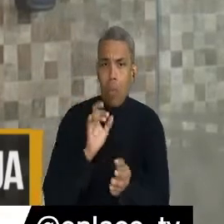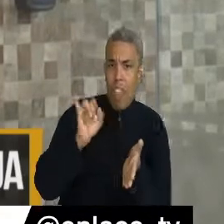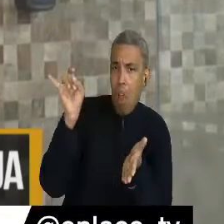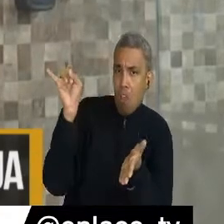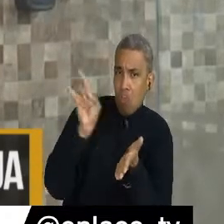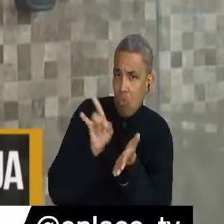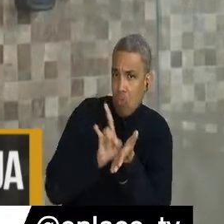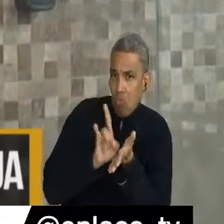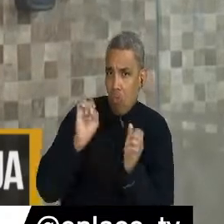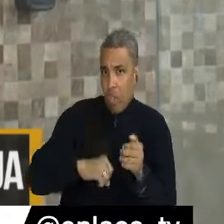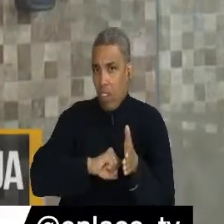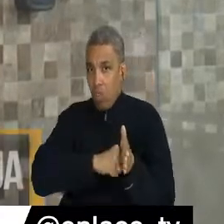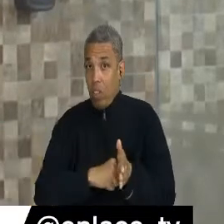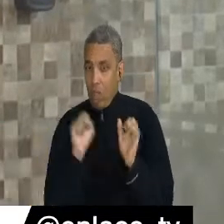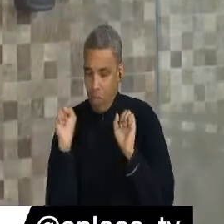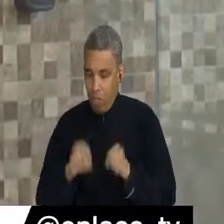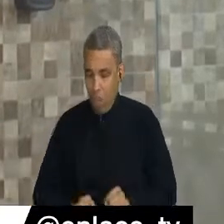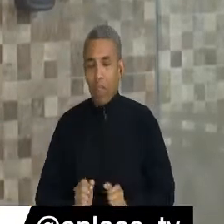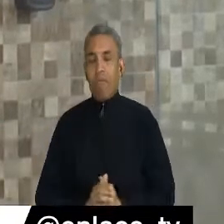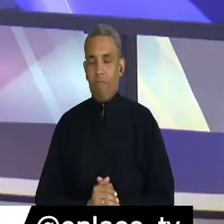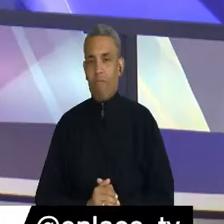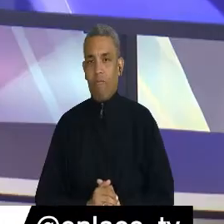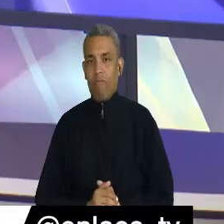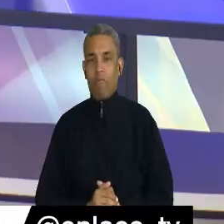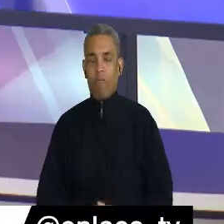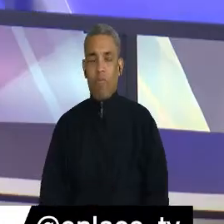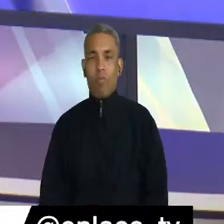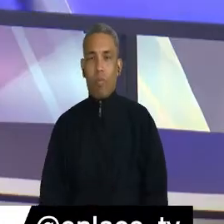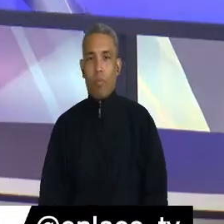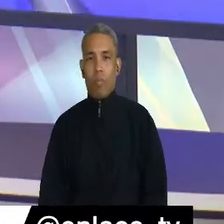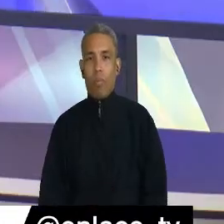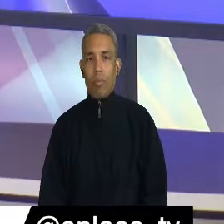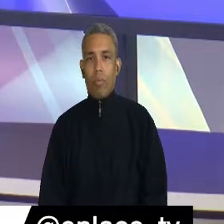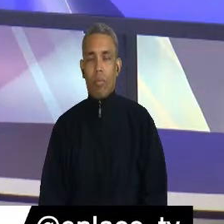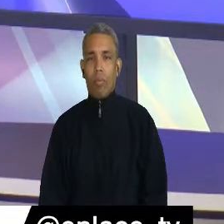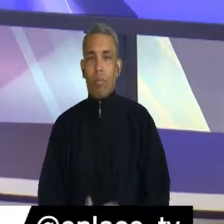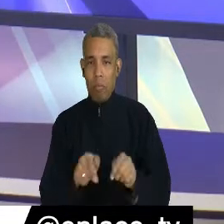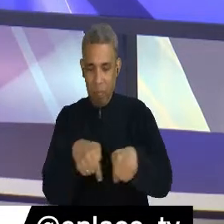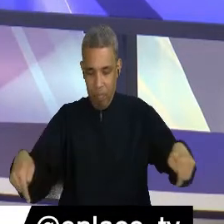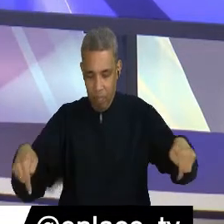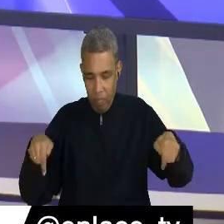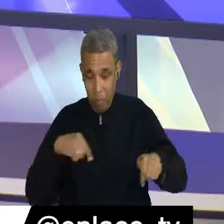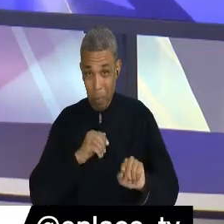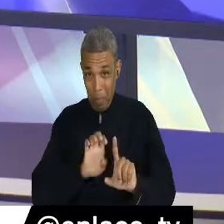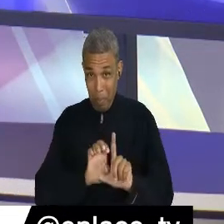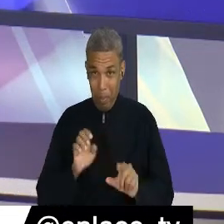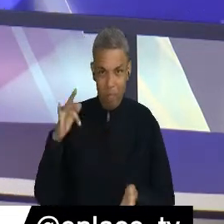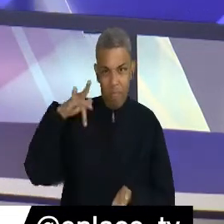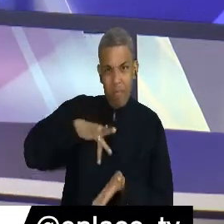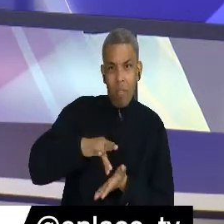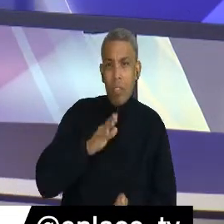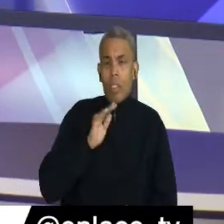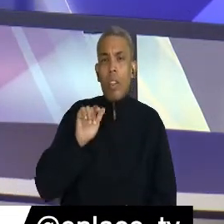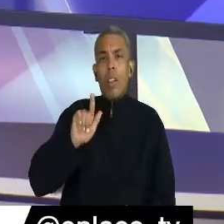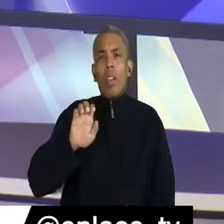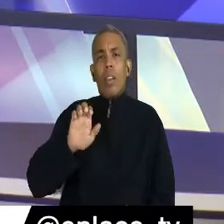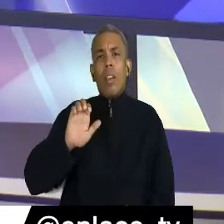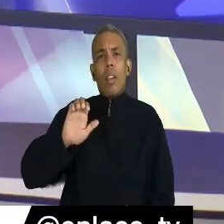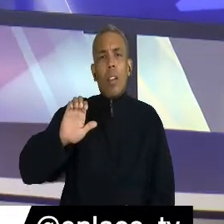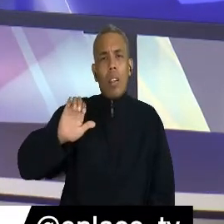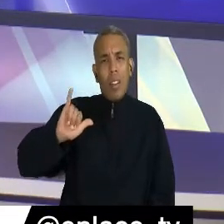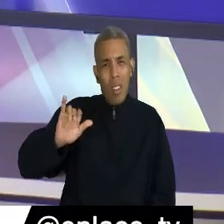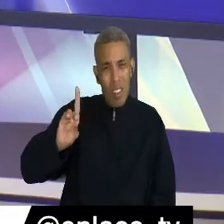Imaginé, Ciro y Arnold Moreno. Y en el set de Enlace Noticias se encuentra Lady Mantilla, organizadora del segundo encuentro